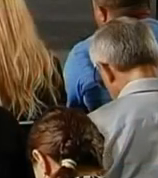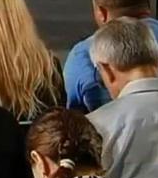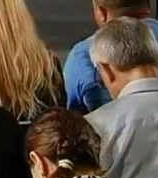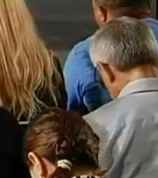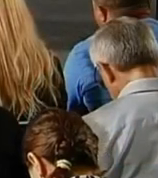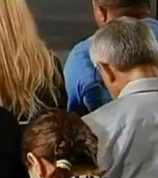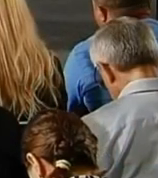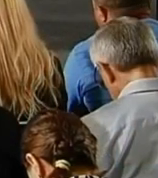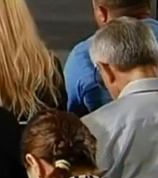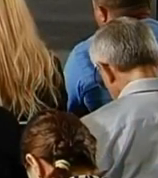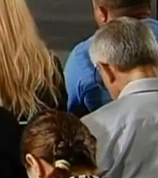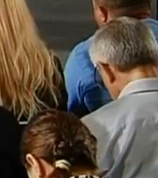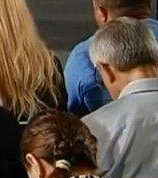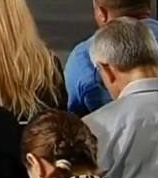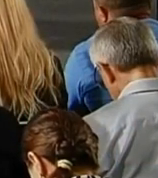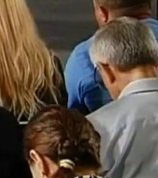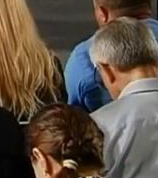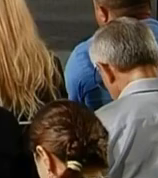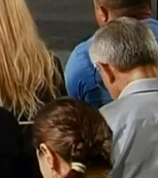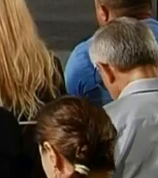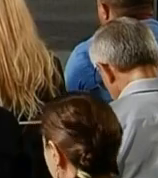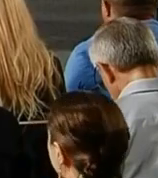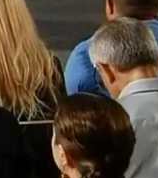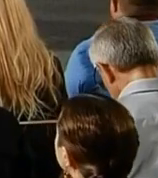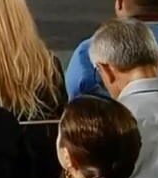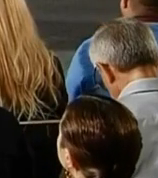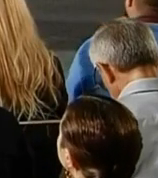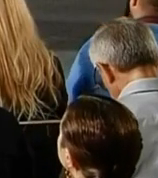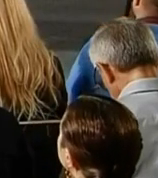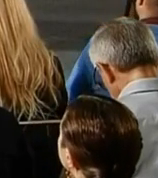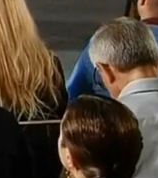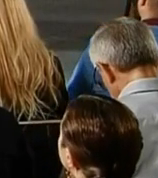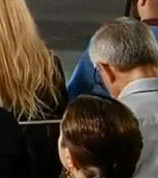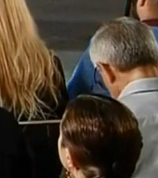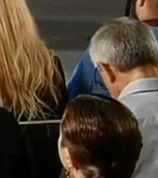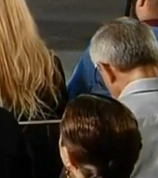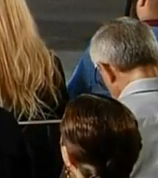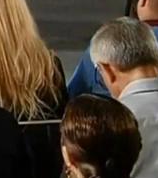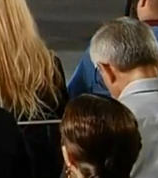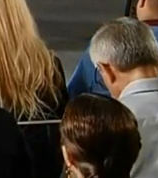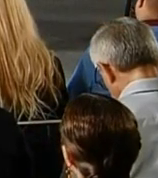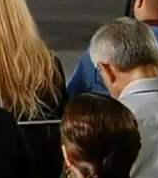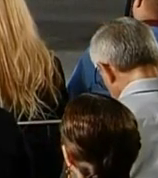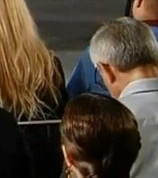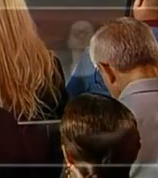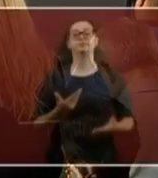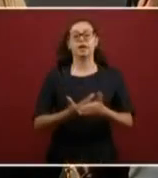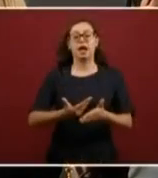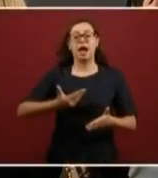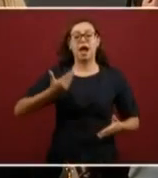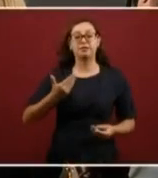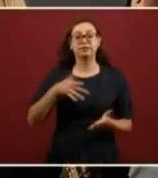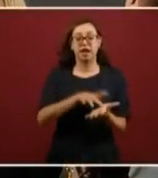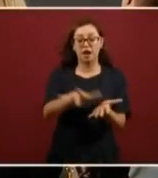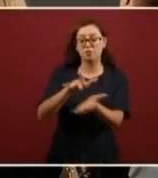Lo que acaba de decir Víctor, no se tomaba en cuenta a los más pobres, a